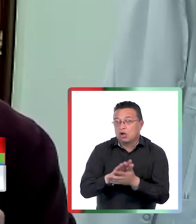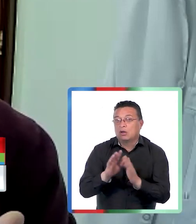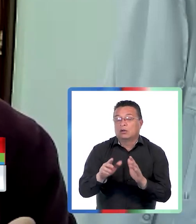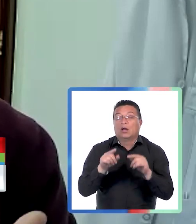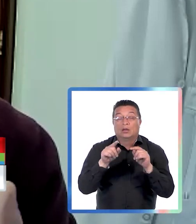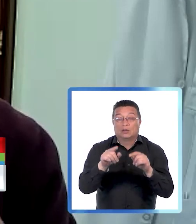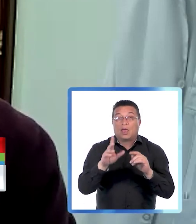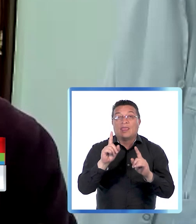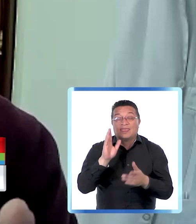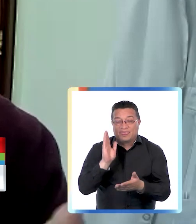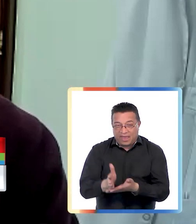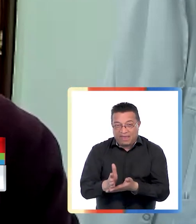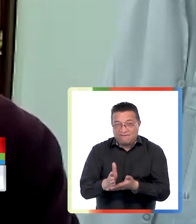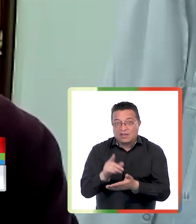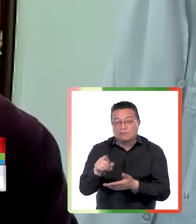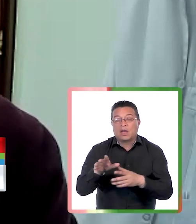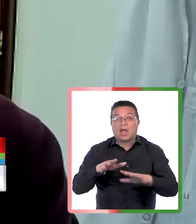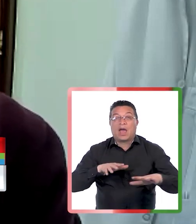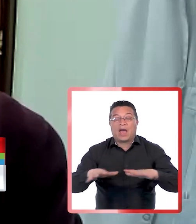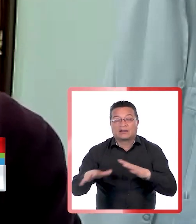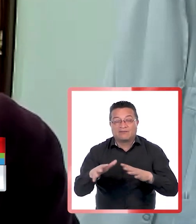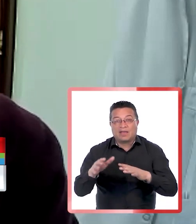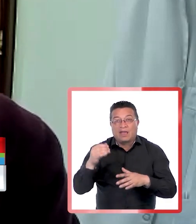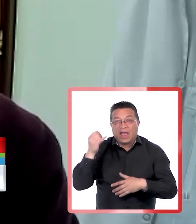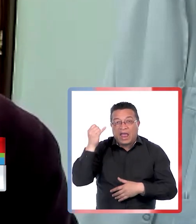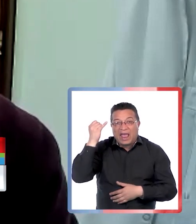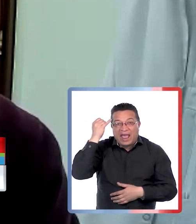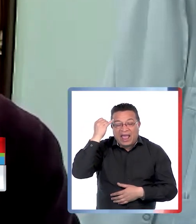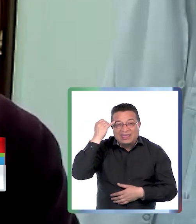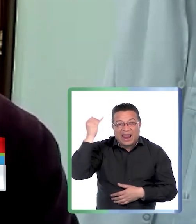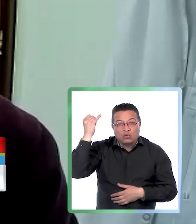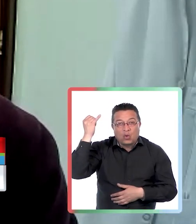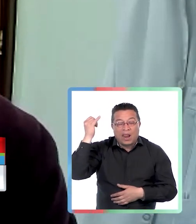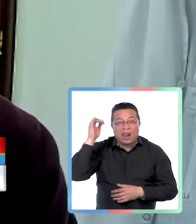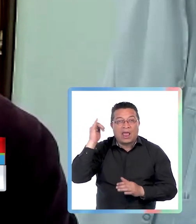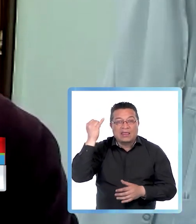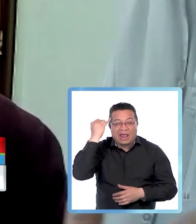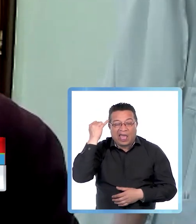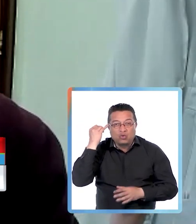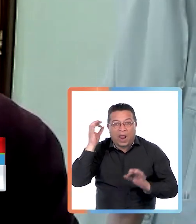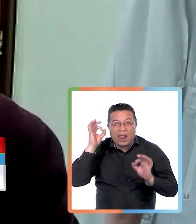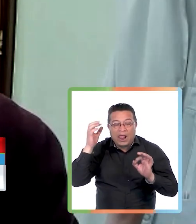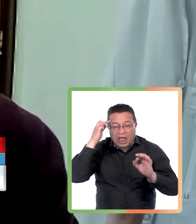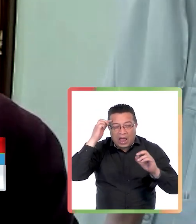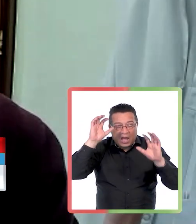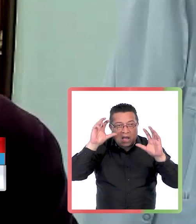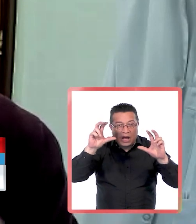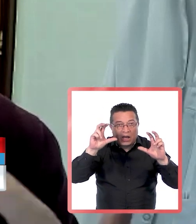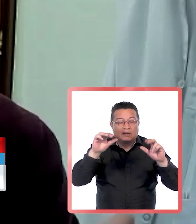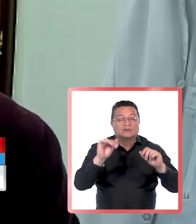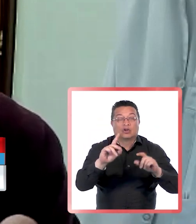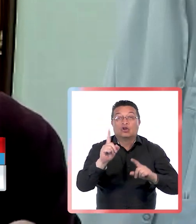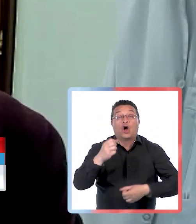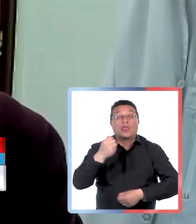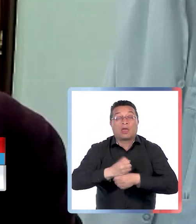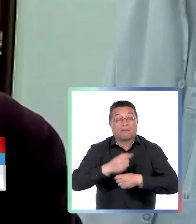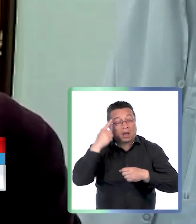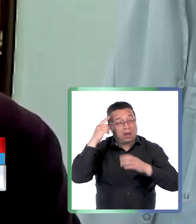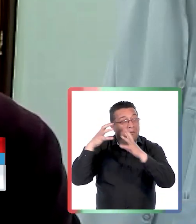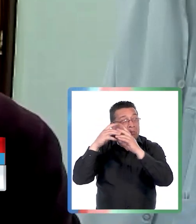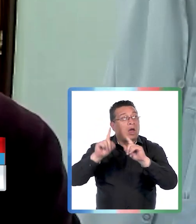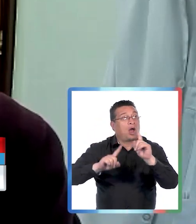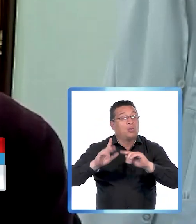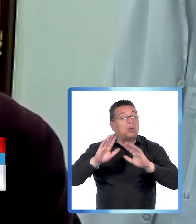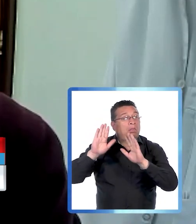ejemplo, debe mantenerse la actividad intelectual en personas que no trabajan en